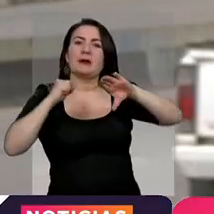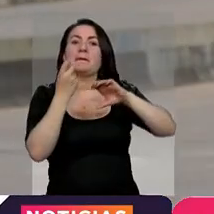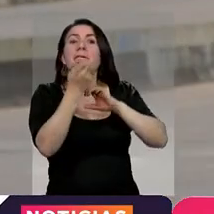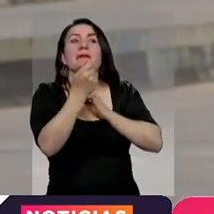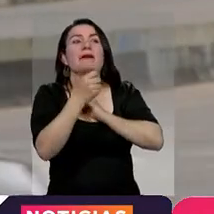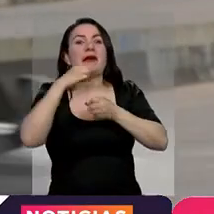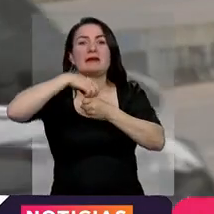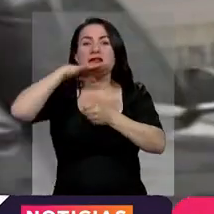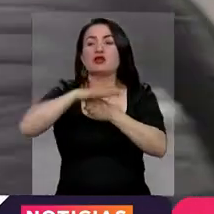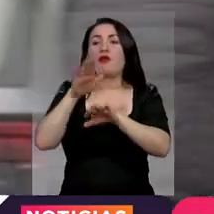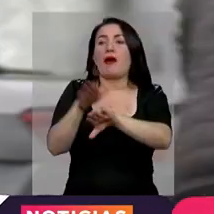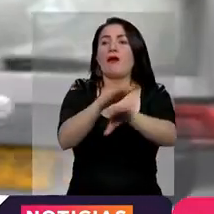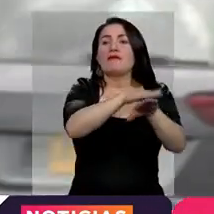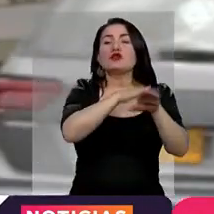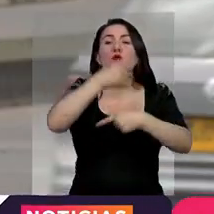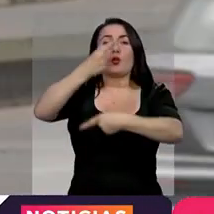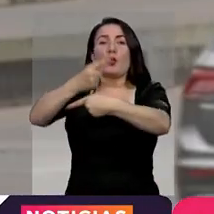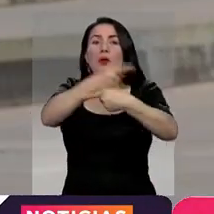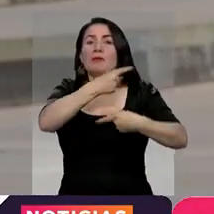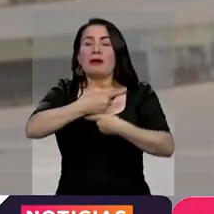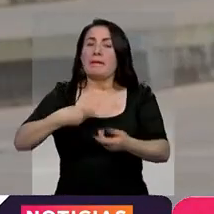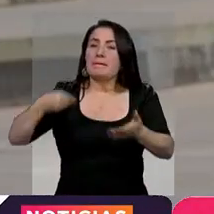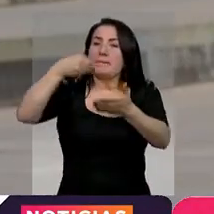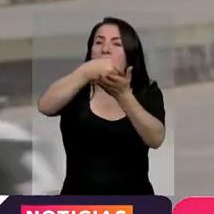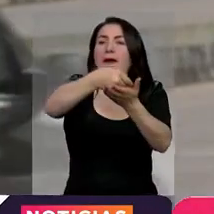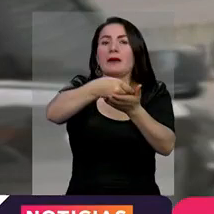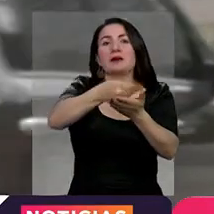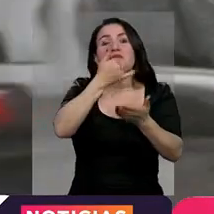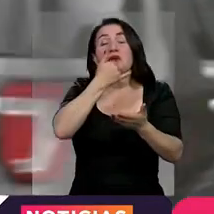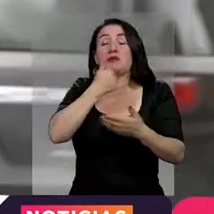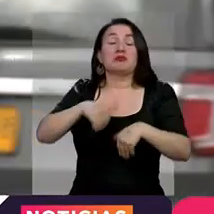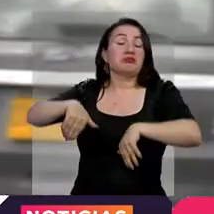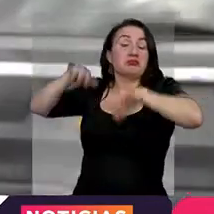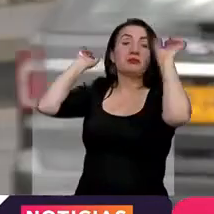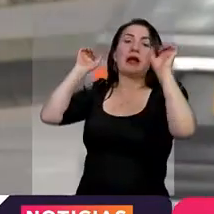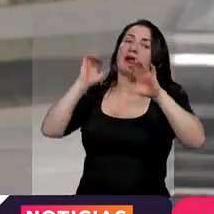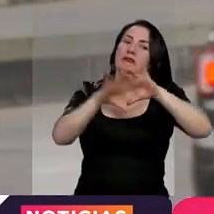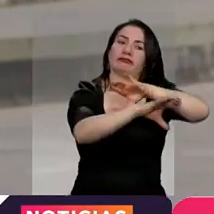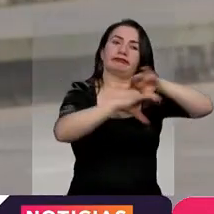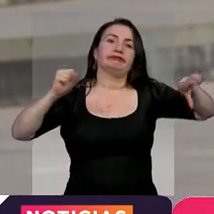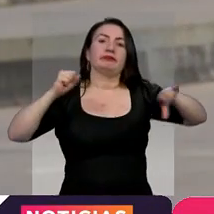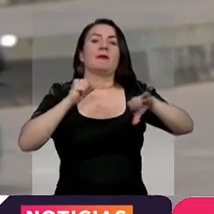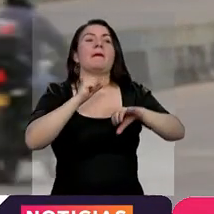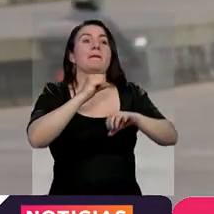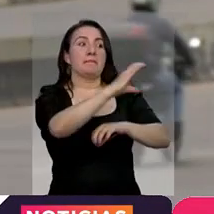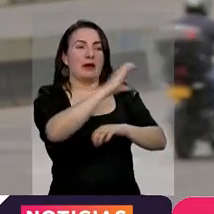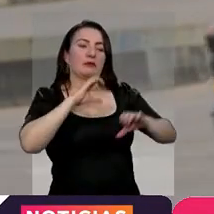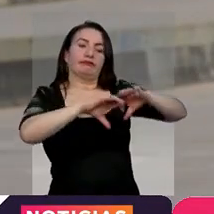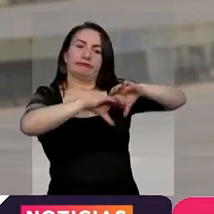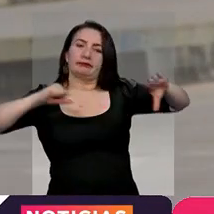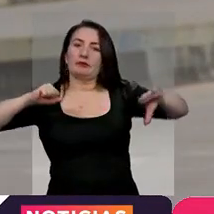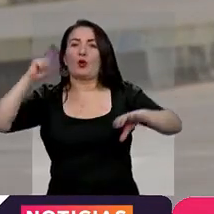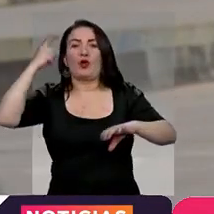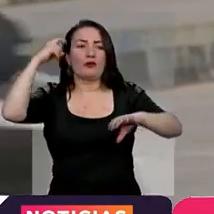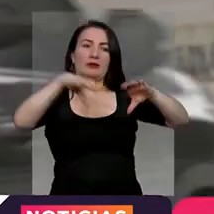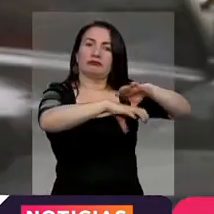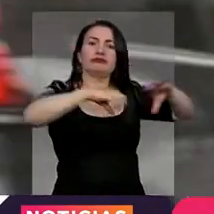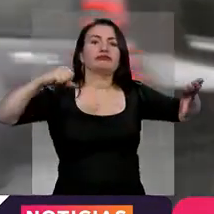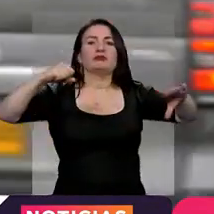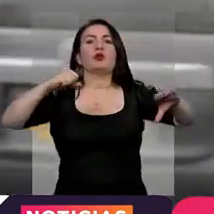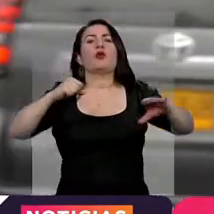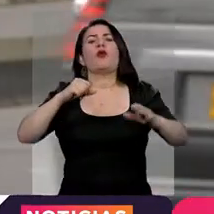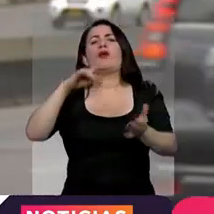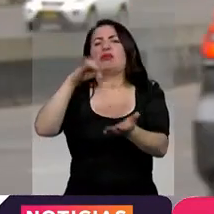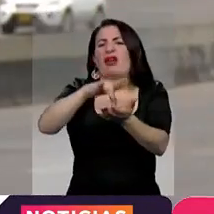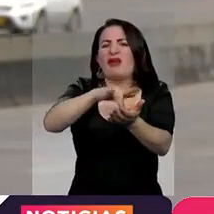los invitó a cumplir con el pago de sus obligaciones. Según se conoce, estos embargos son por multas que corresponden, entre